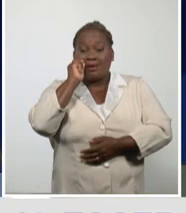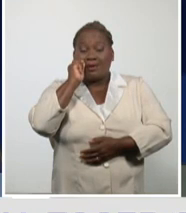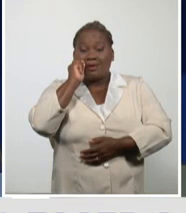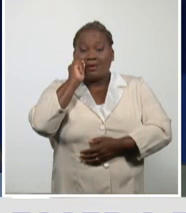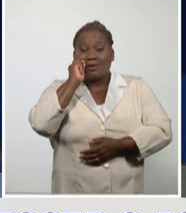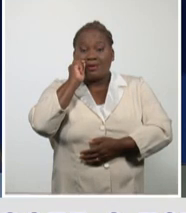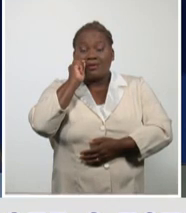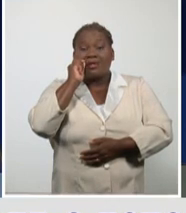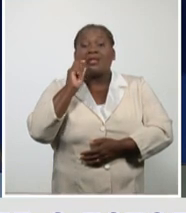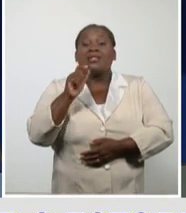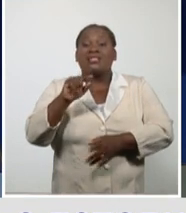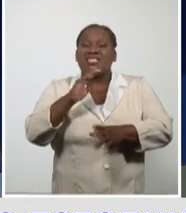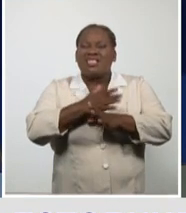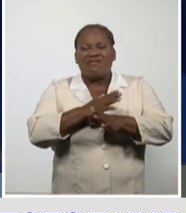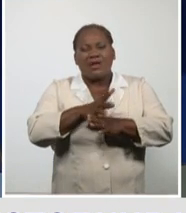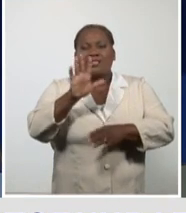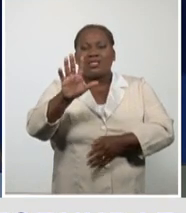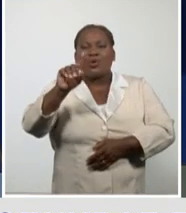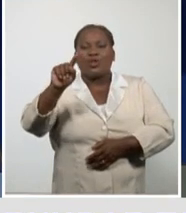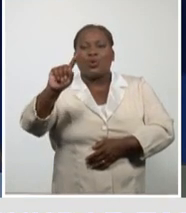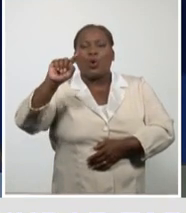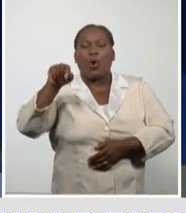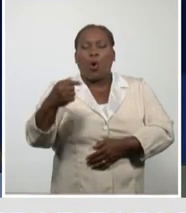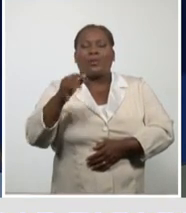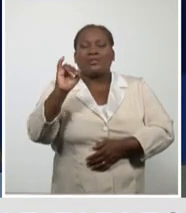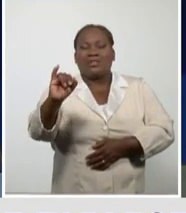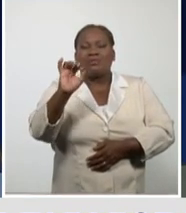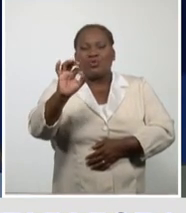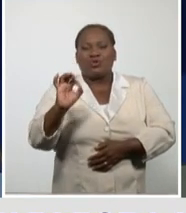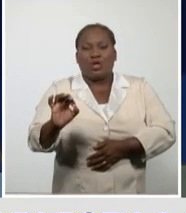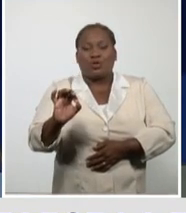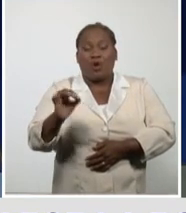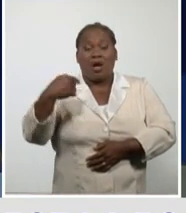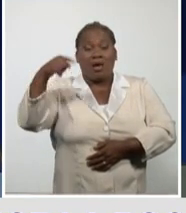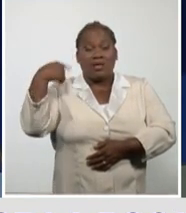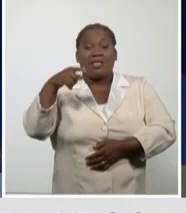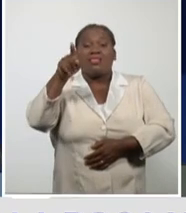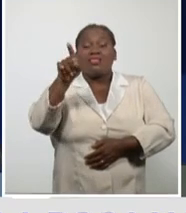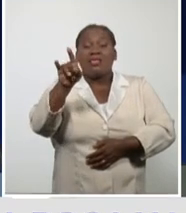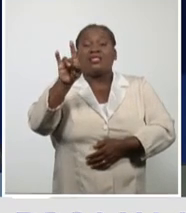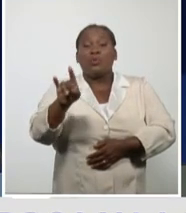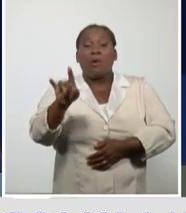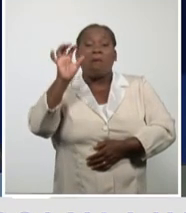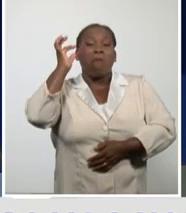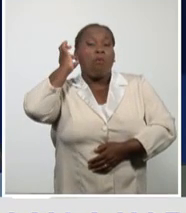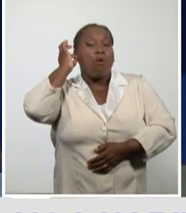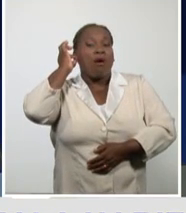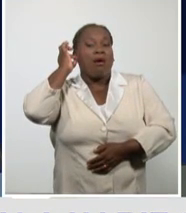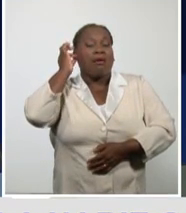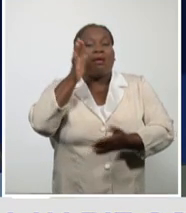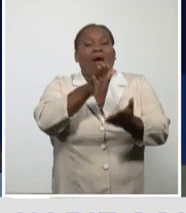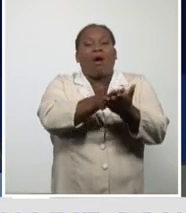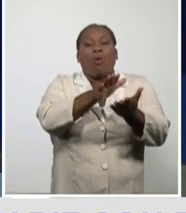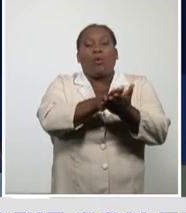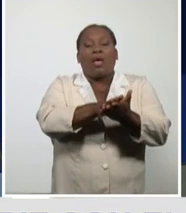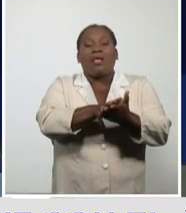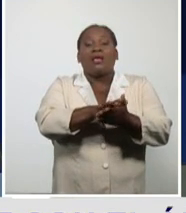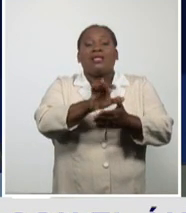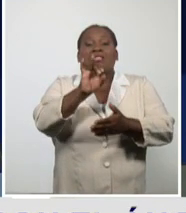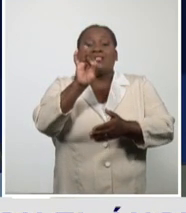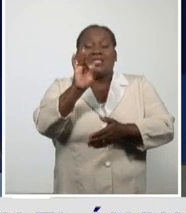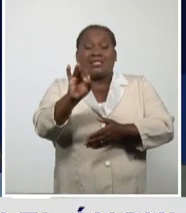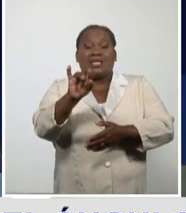el 51,6%, y en el día de ayer fueron 19 del sexo femenino y un acumulado de